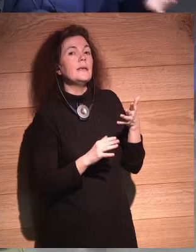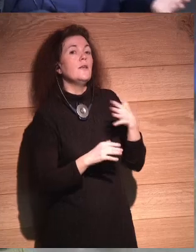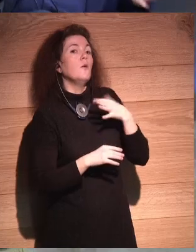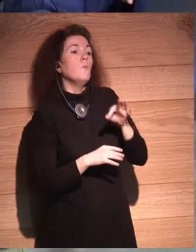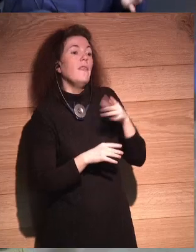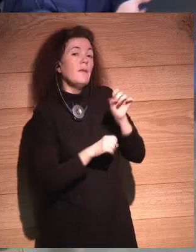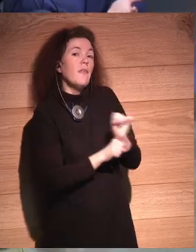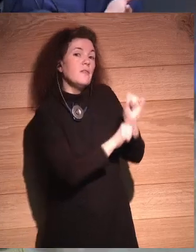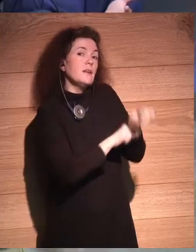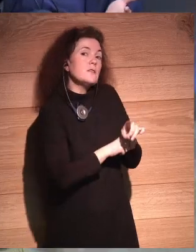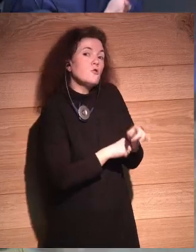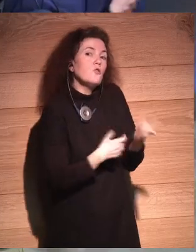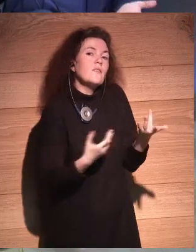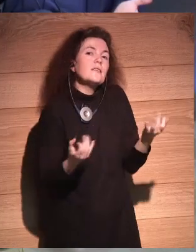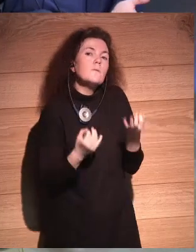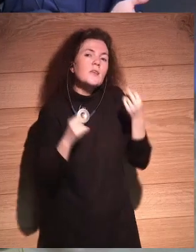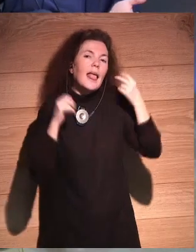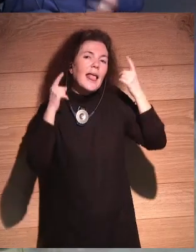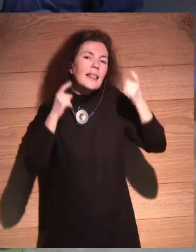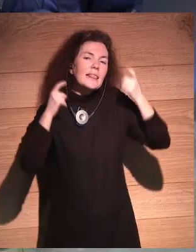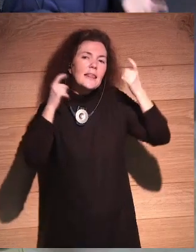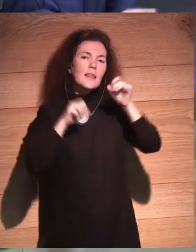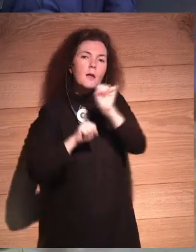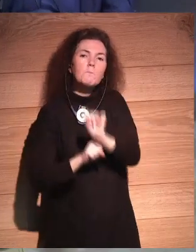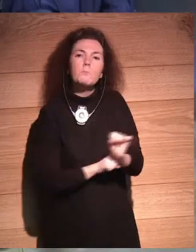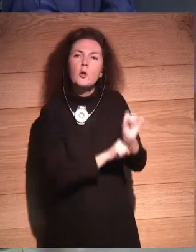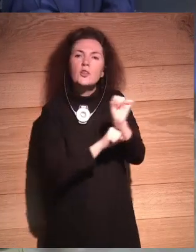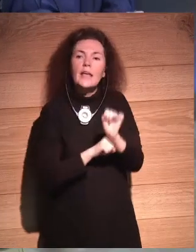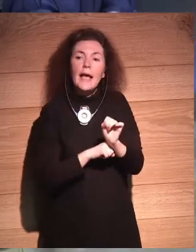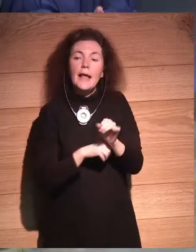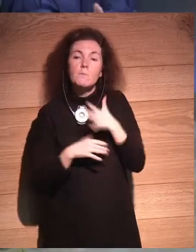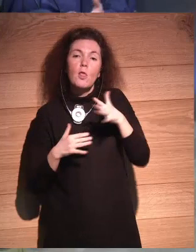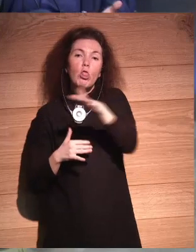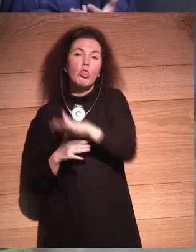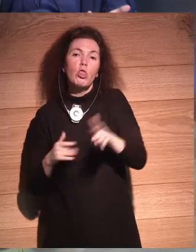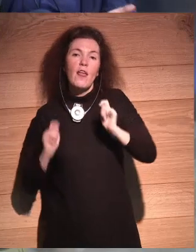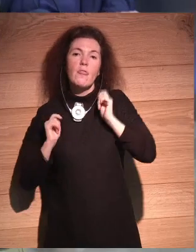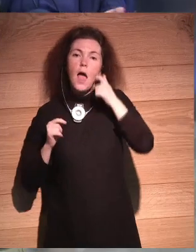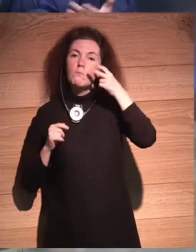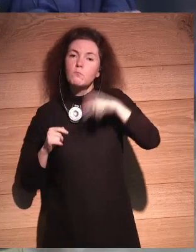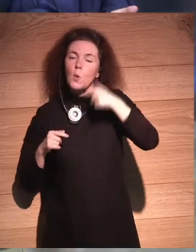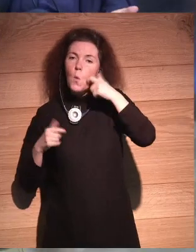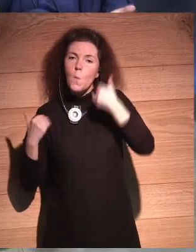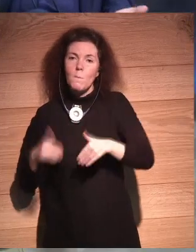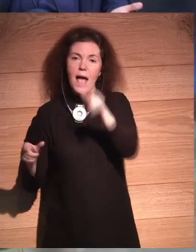poder defender. Así que tenemos que intentar proteger parte de lo que nos convierte en humanos, porque si no nos lo van a quitar.